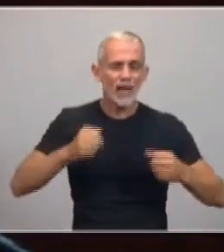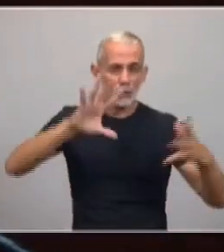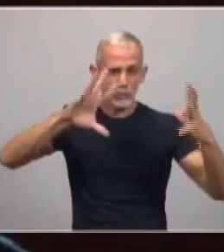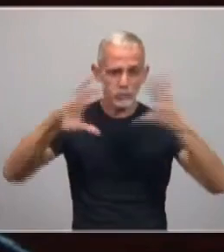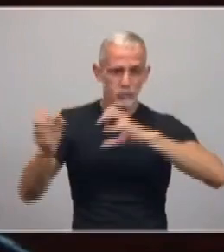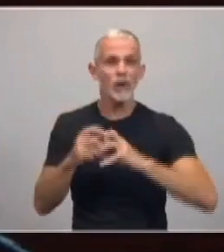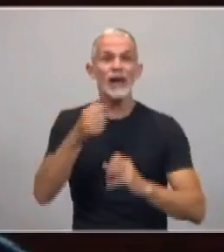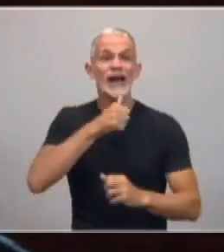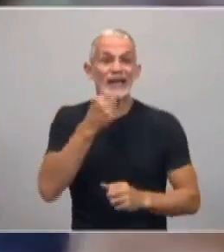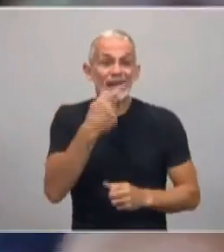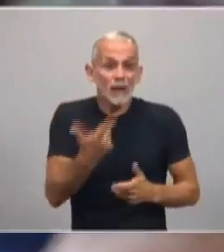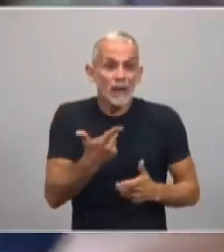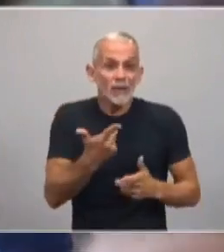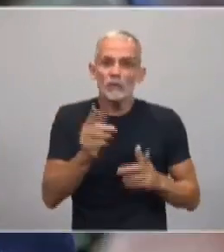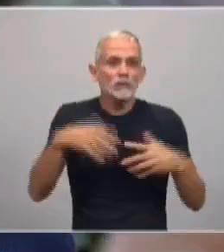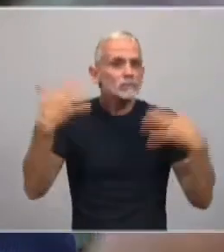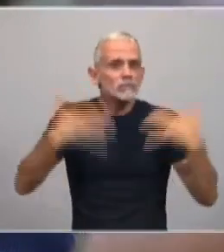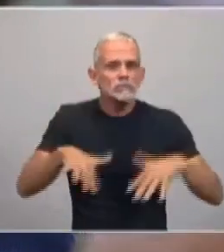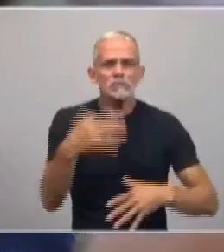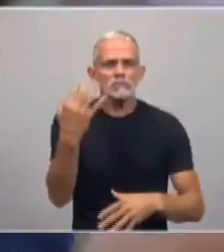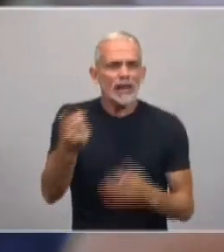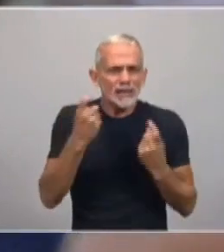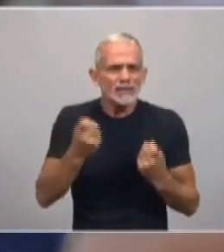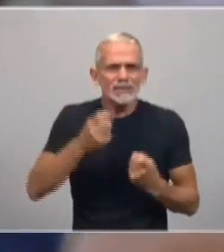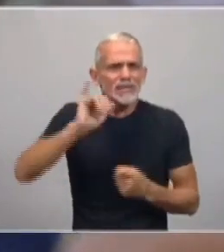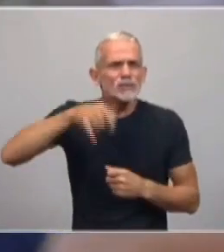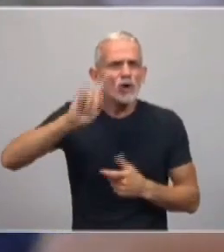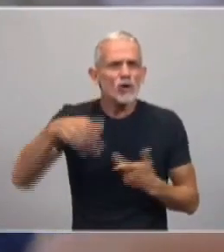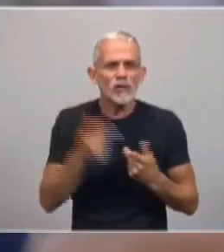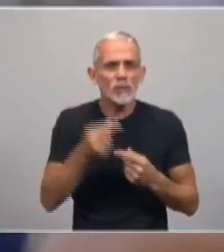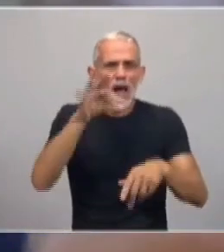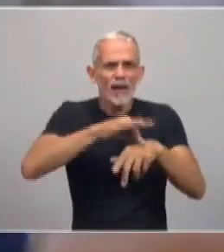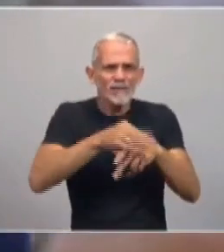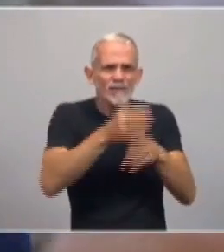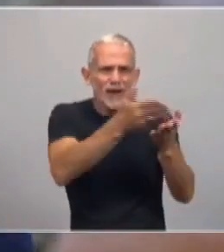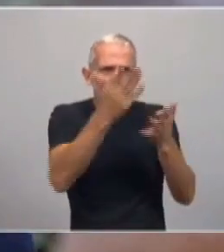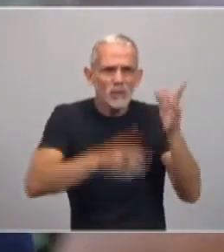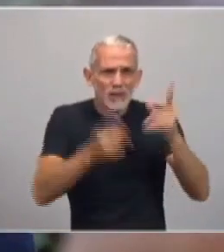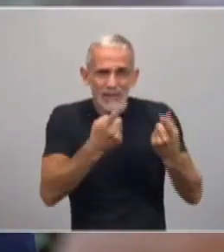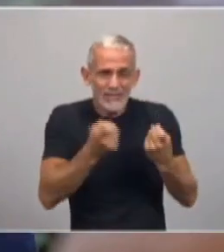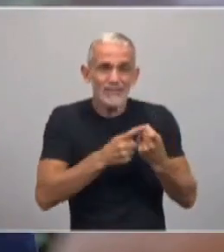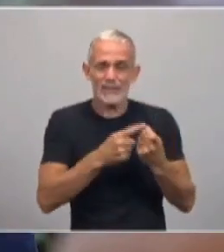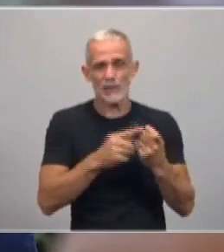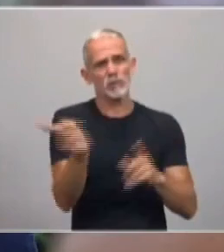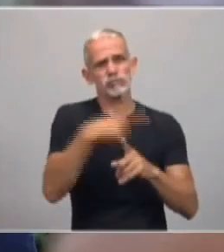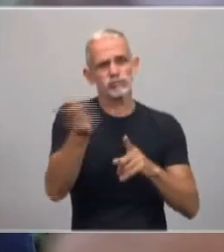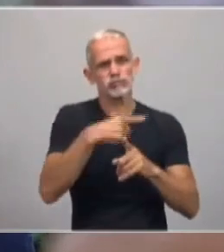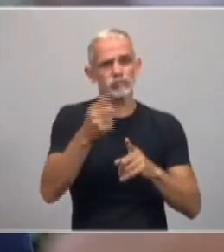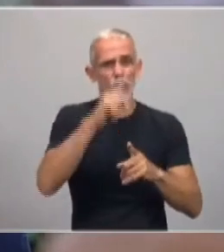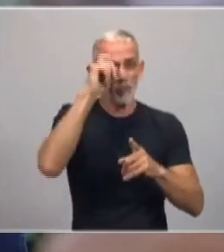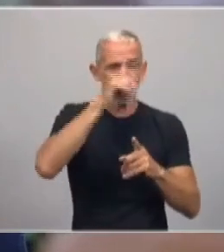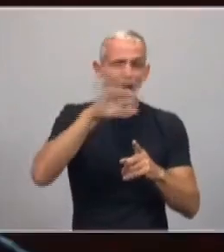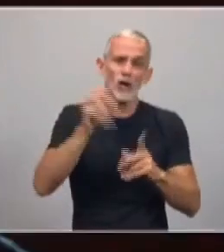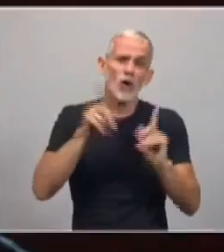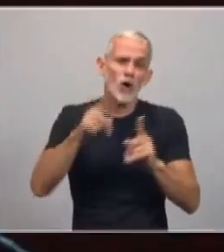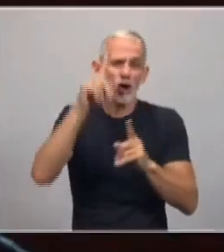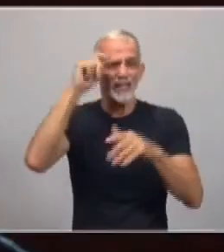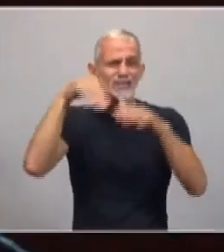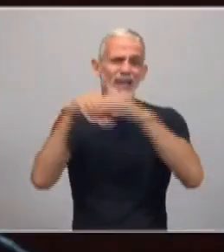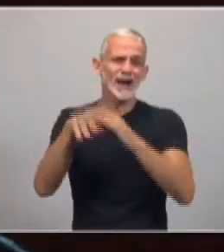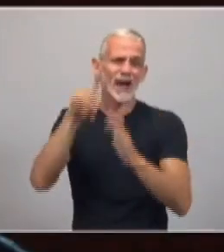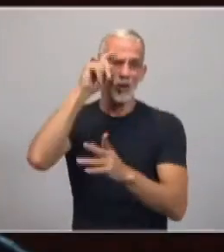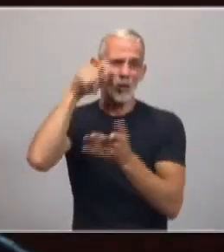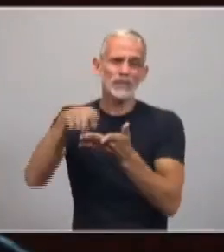Muchos de esos medicamentos son imprescindibles para la atención de los enfermos, tanto en forma ambulatoria como durante su internación